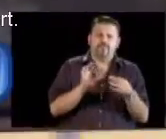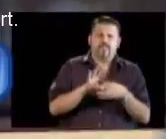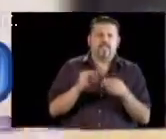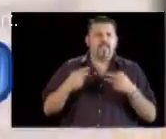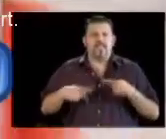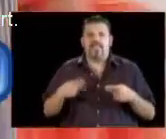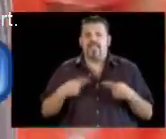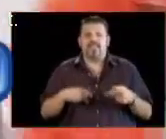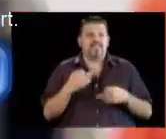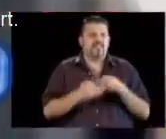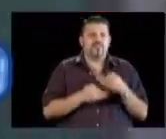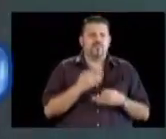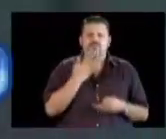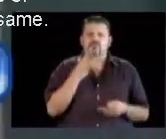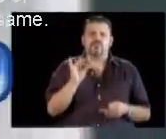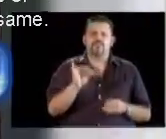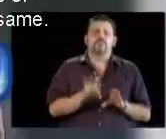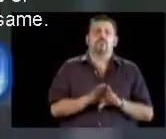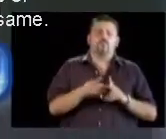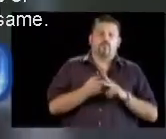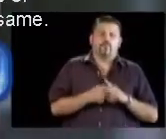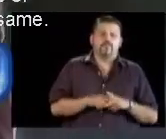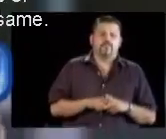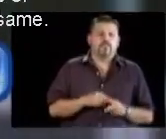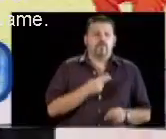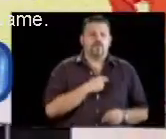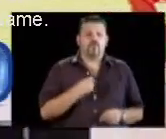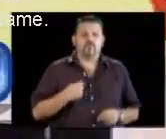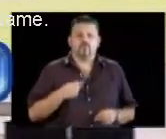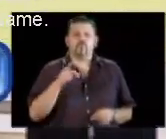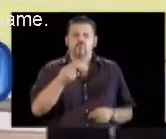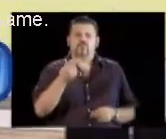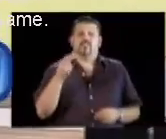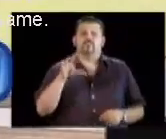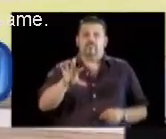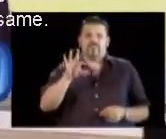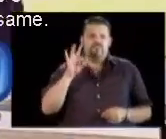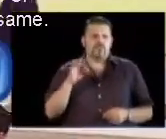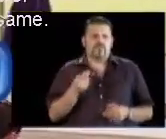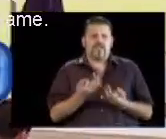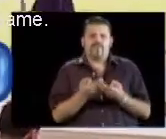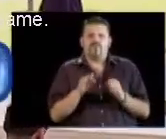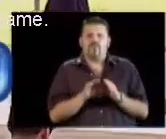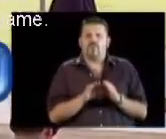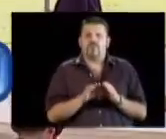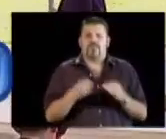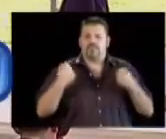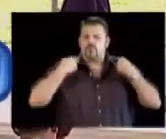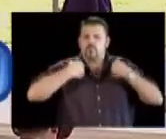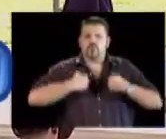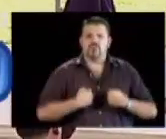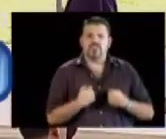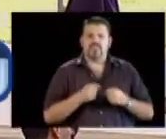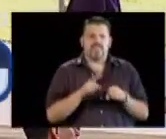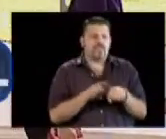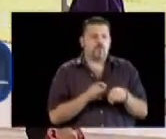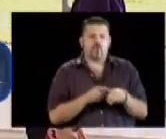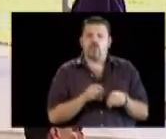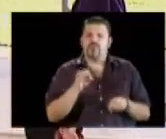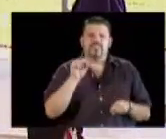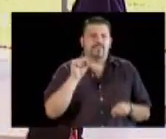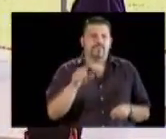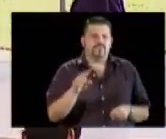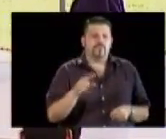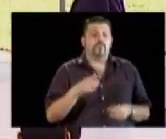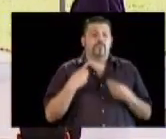están viendo que es muy simple empezar. Pueden escoger la forma y el tamaño de su mochila, pero el color es el mismo, para que les dé mucha vergüenza